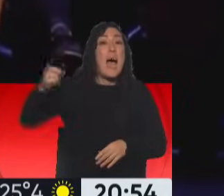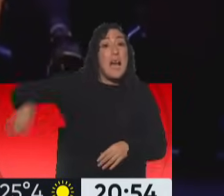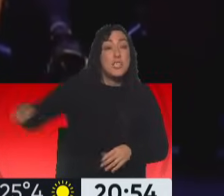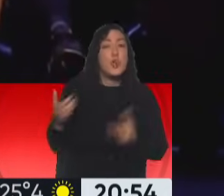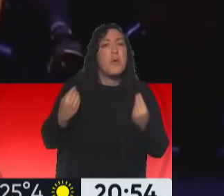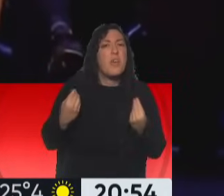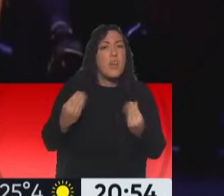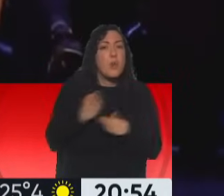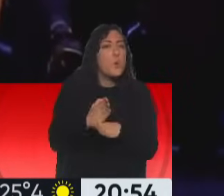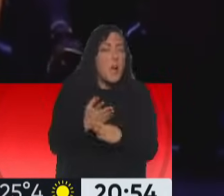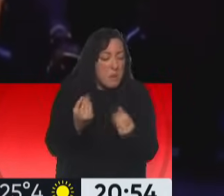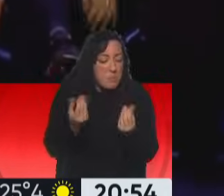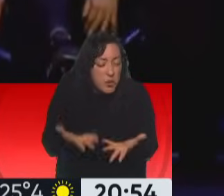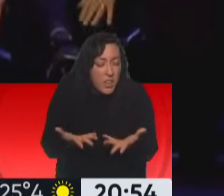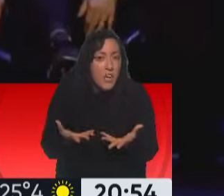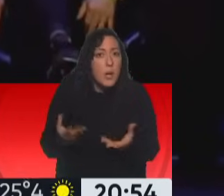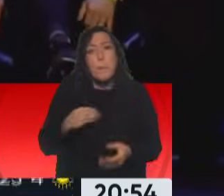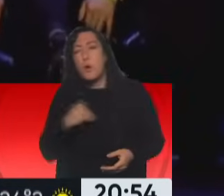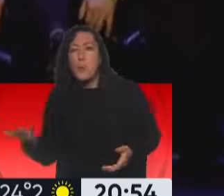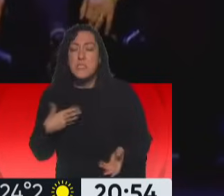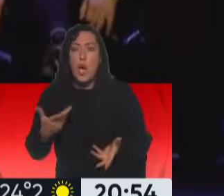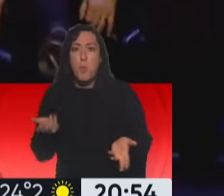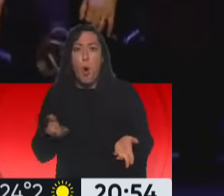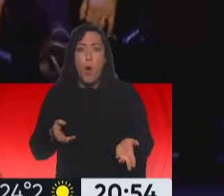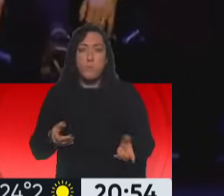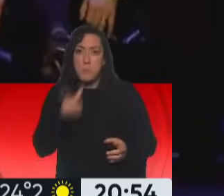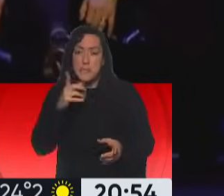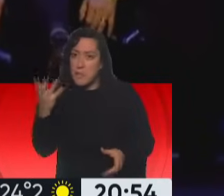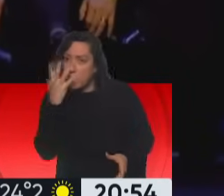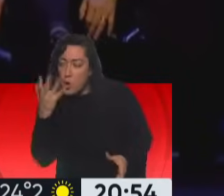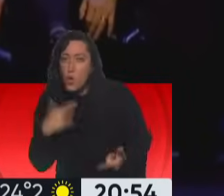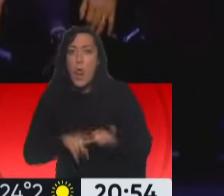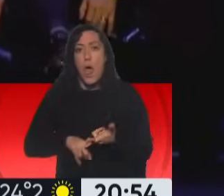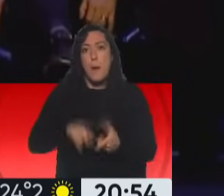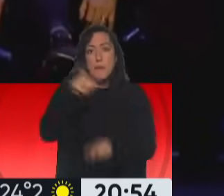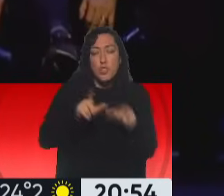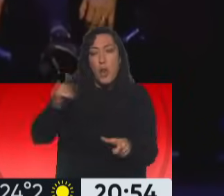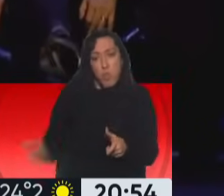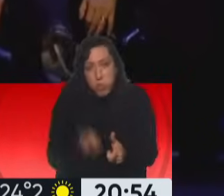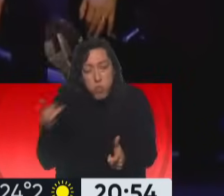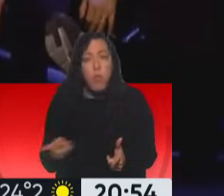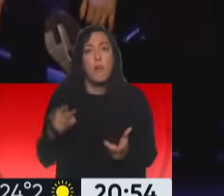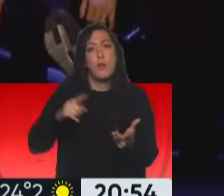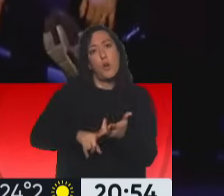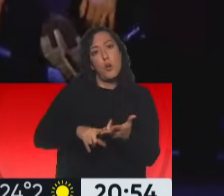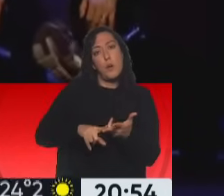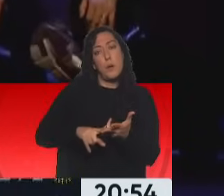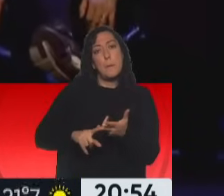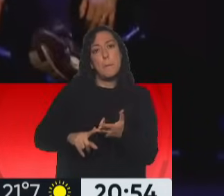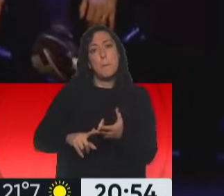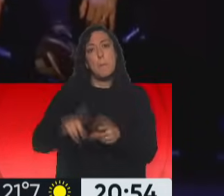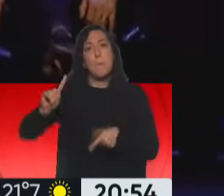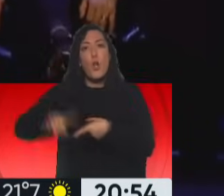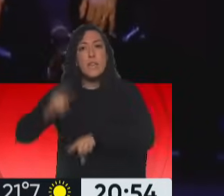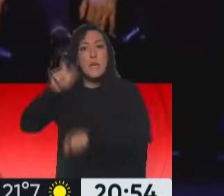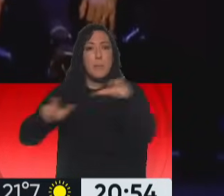a la humillación de la provincia. Nunca más que los bonaerenses sean ciudadanos de segunda. Nunca más a los privilegios de la